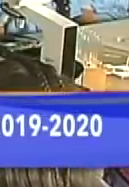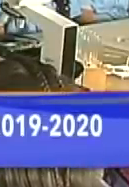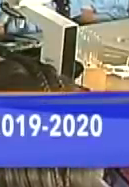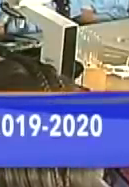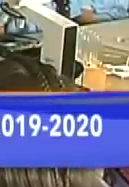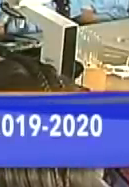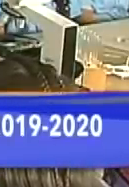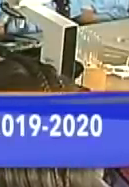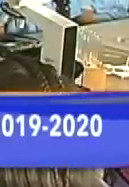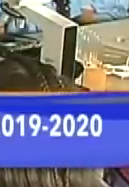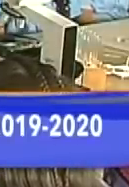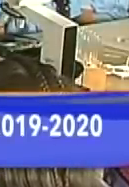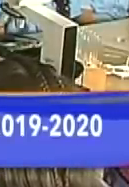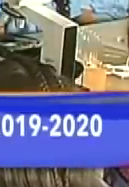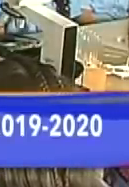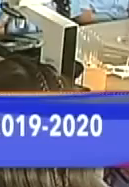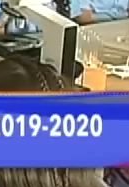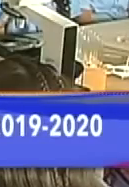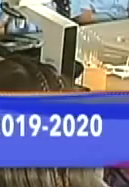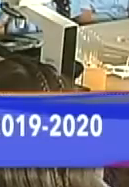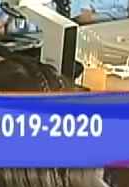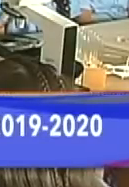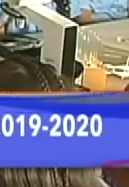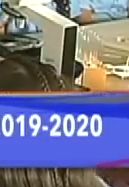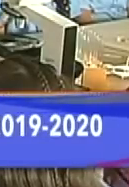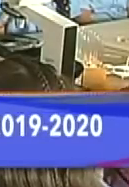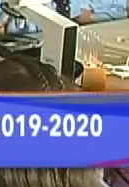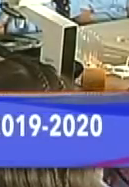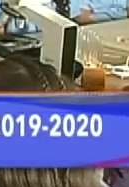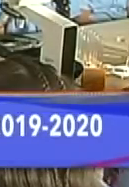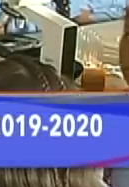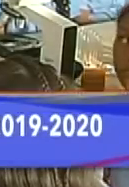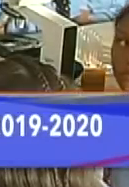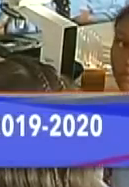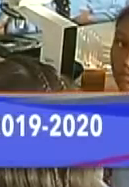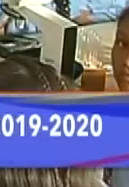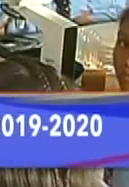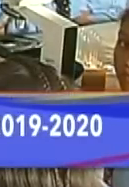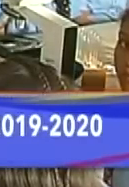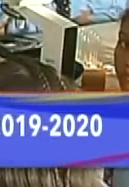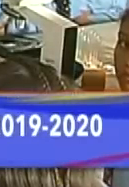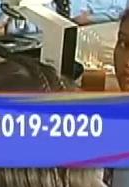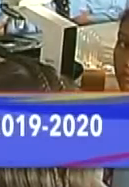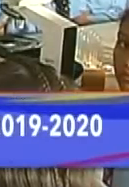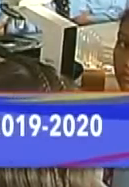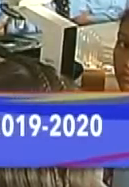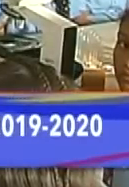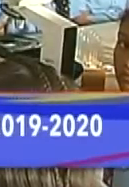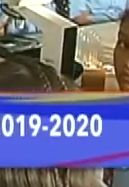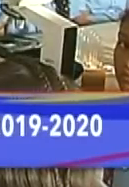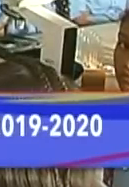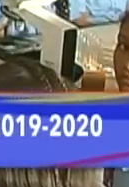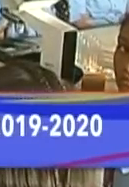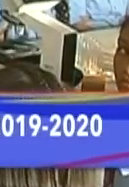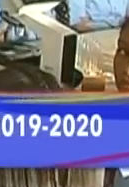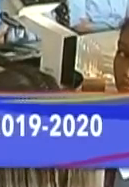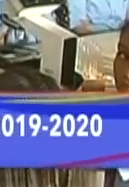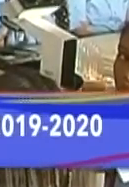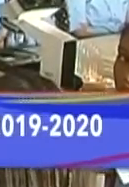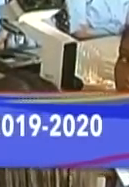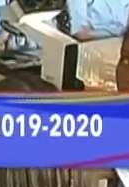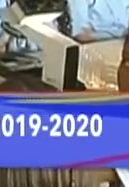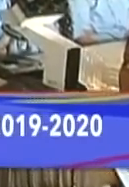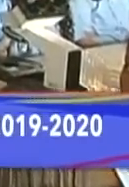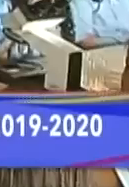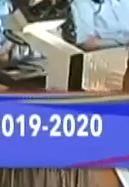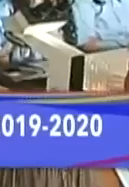presidente un saludo revolucionario bueno esté muy agradecida en nombre de la comunidad en nombre de los niños le